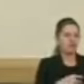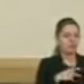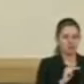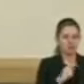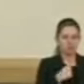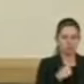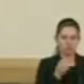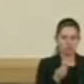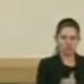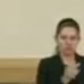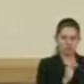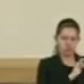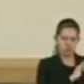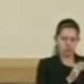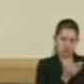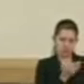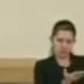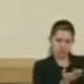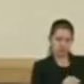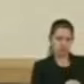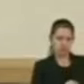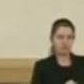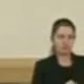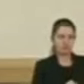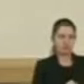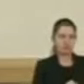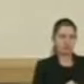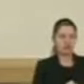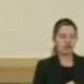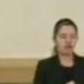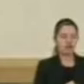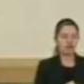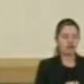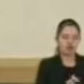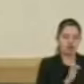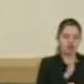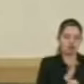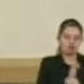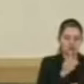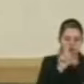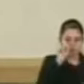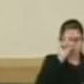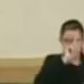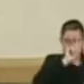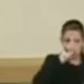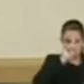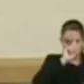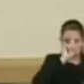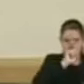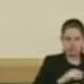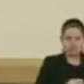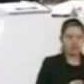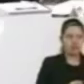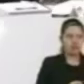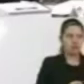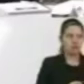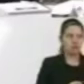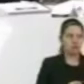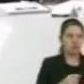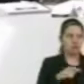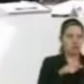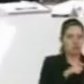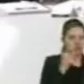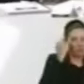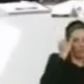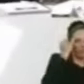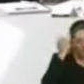quisiera preguntarle si acepta mi petición. En los tiempos que corren, consejero, no ande dando malas ideas,